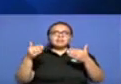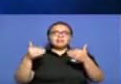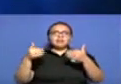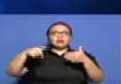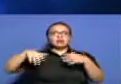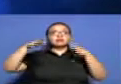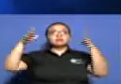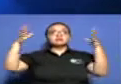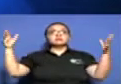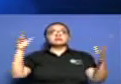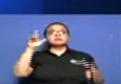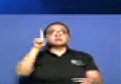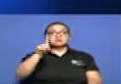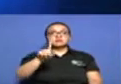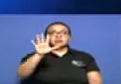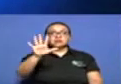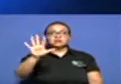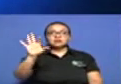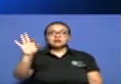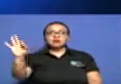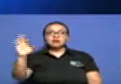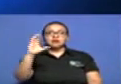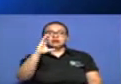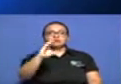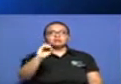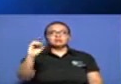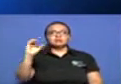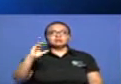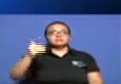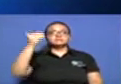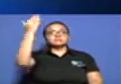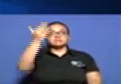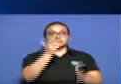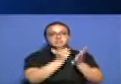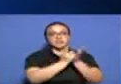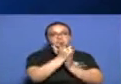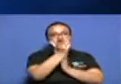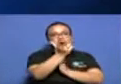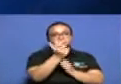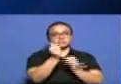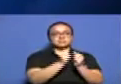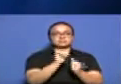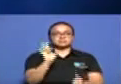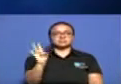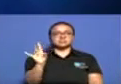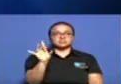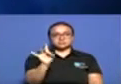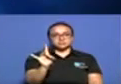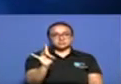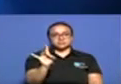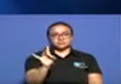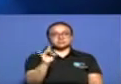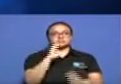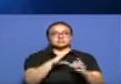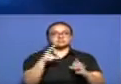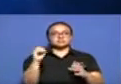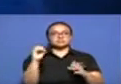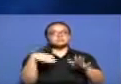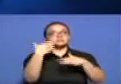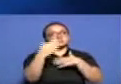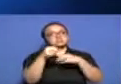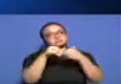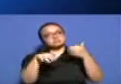de 159 cooperativas, luego sigue la provincia de Chiriquí con 78 cooperativas y así sucesivamente vamos viendo que en